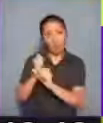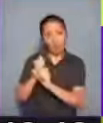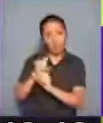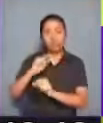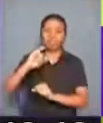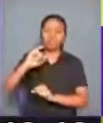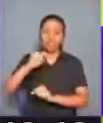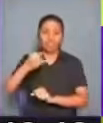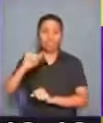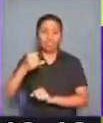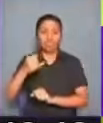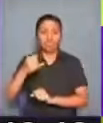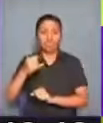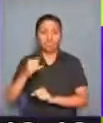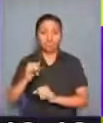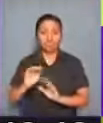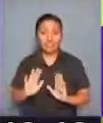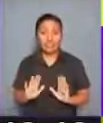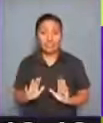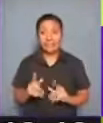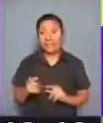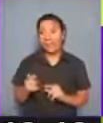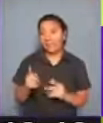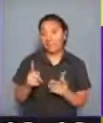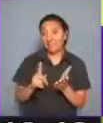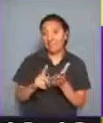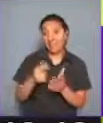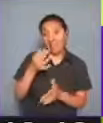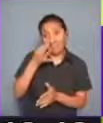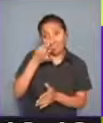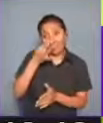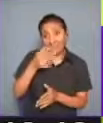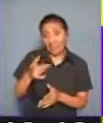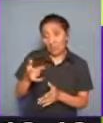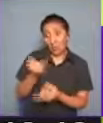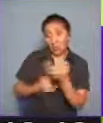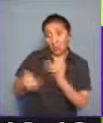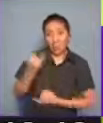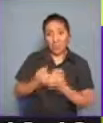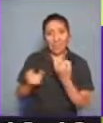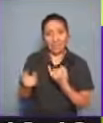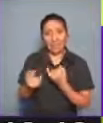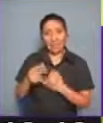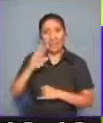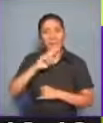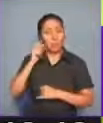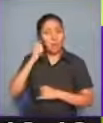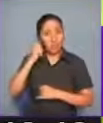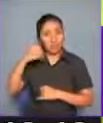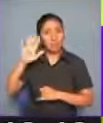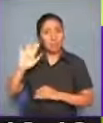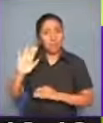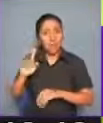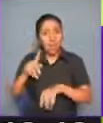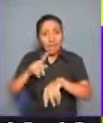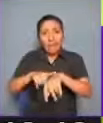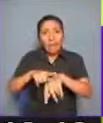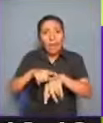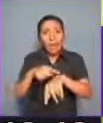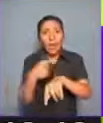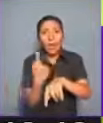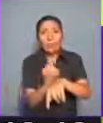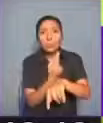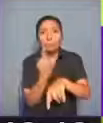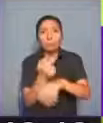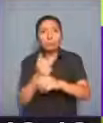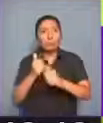ahí ahí tenemos el primer testimonio las personas que una una señora mayor se una hora está en la